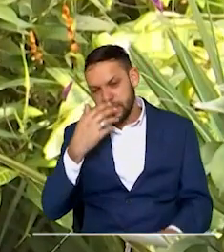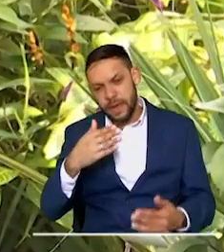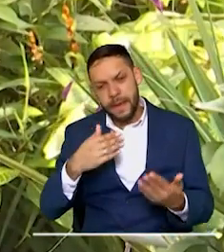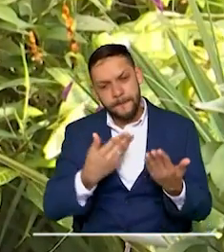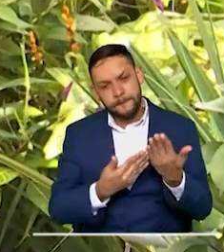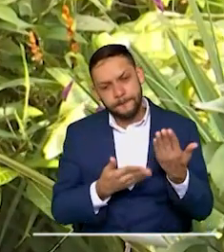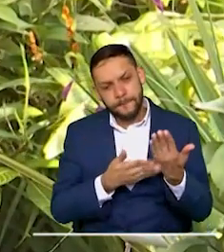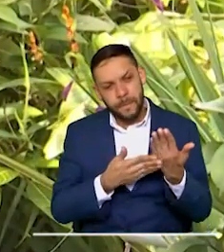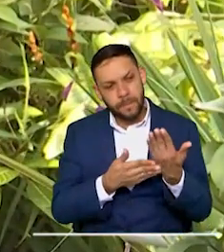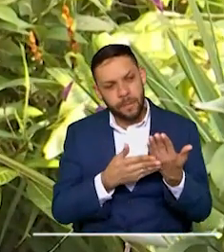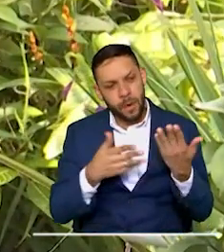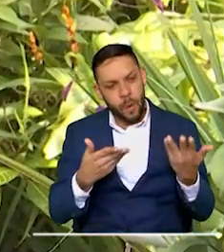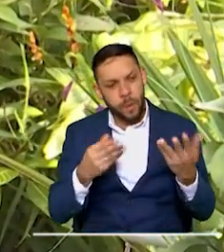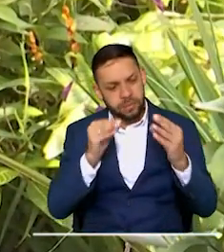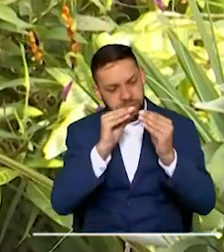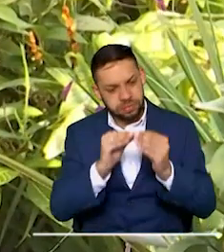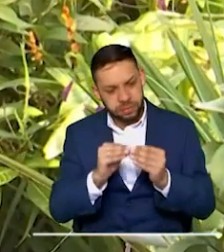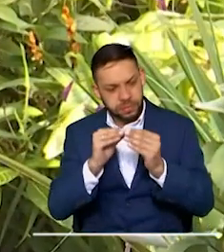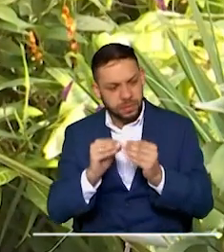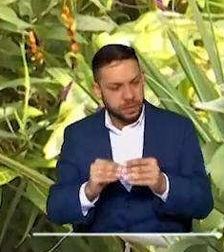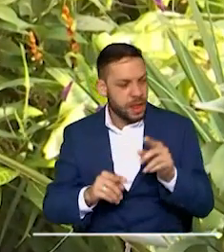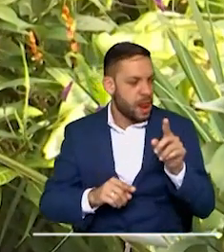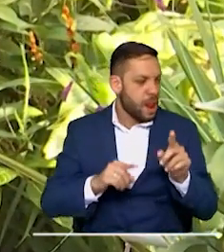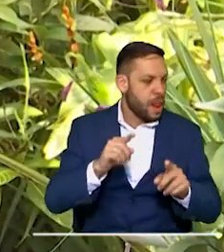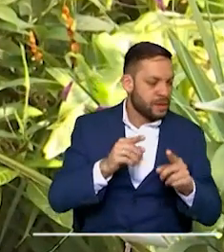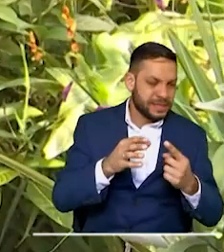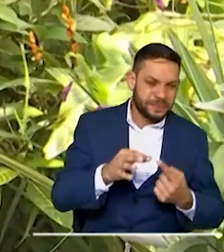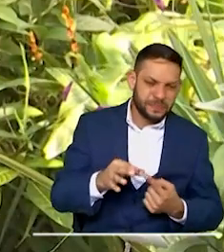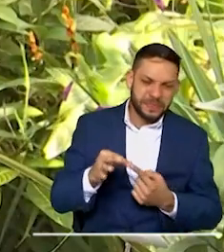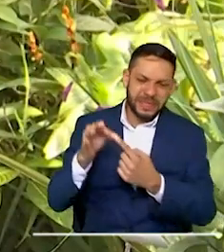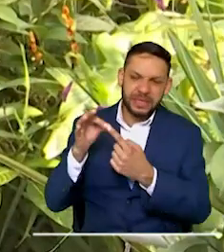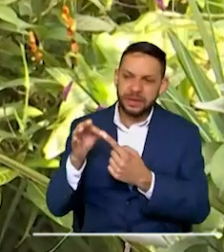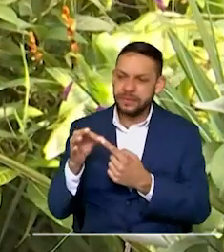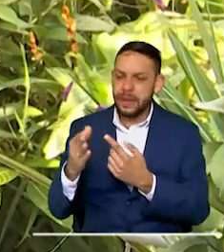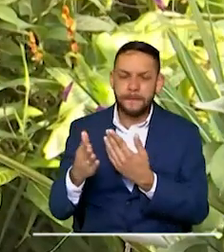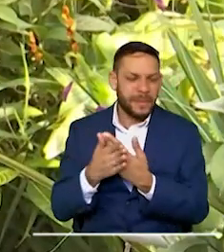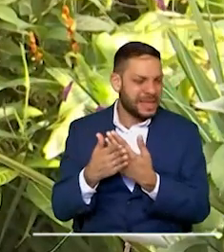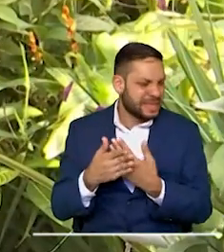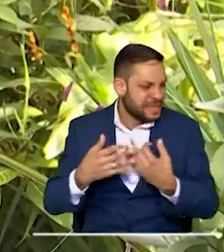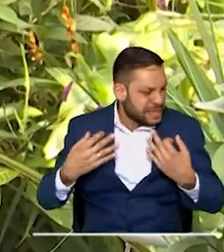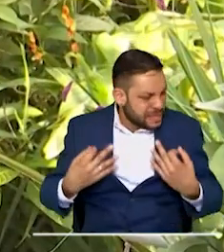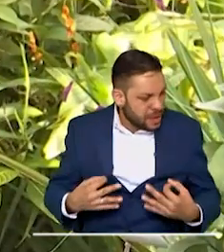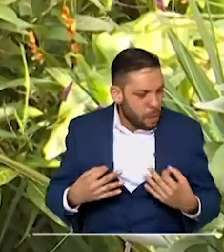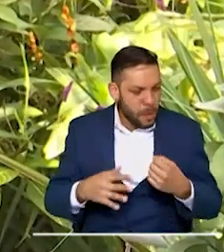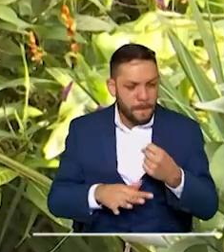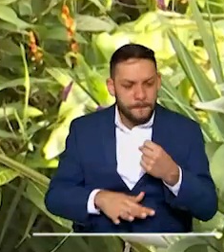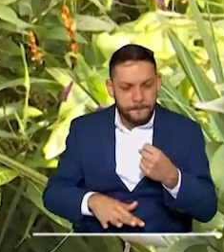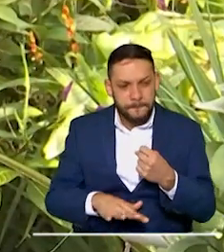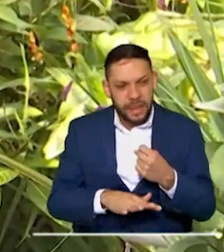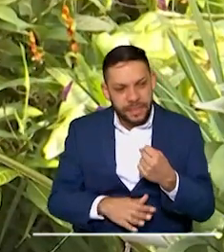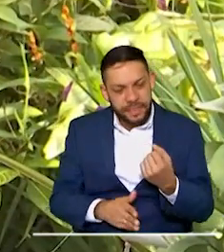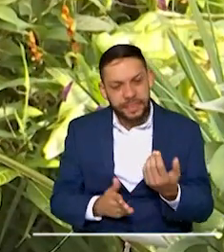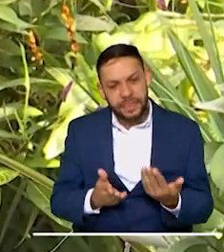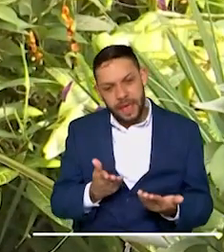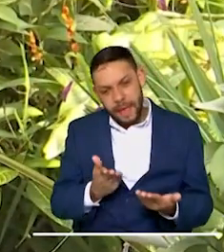damos cuenta cómo funciona, aunque hay otros más especializados, pero este es como el básico, el primero. Ya dependiendo del resultado de este examen, ya el